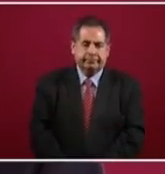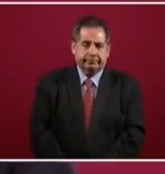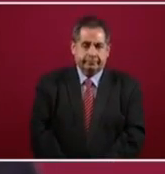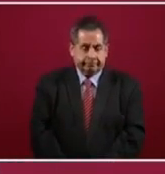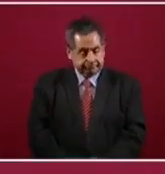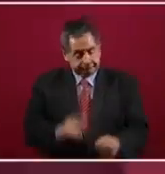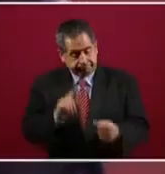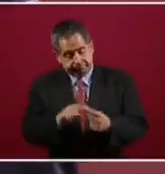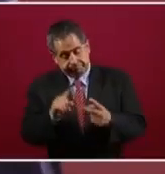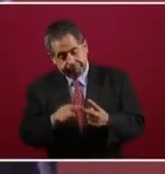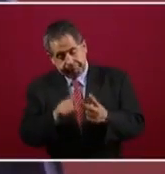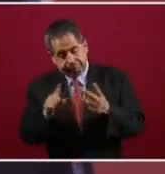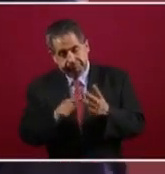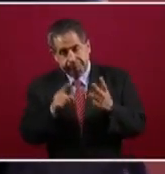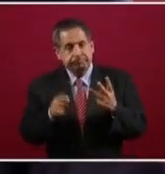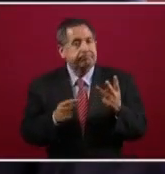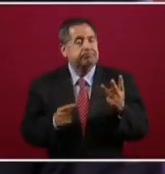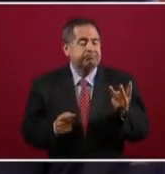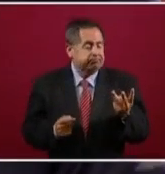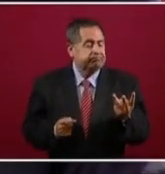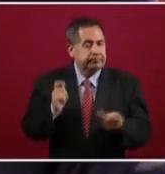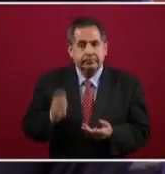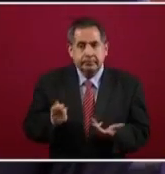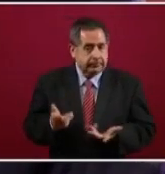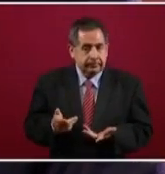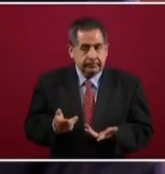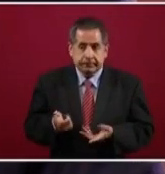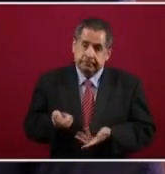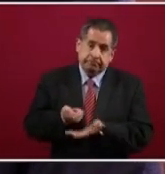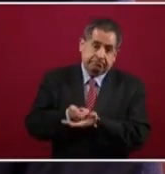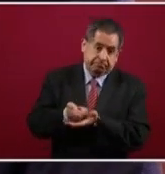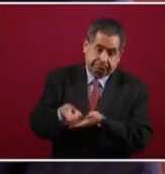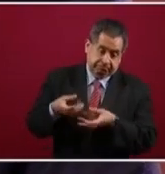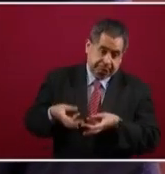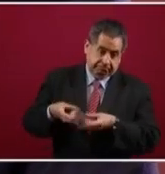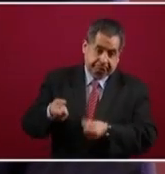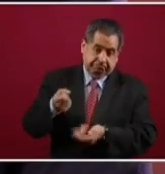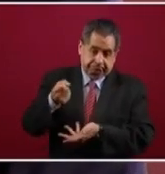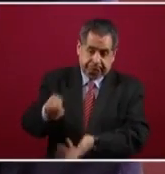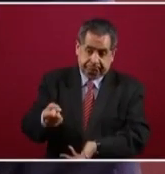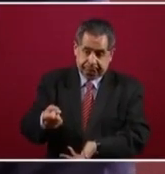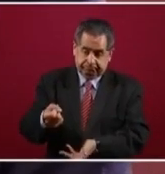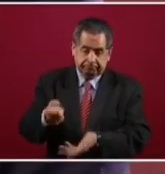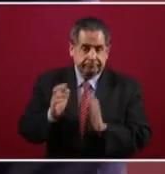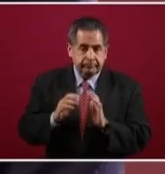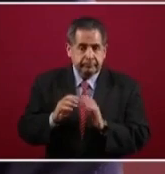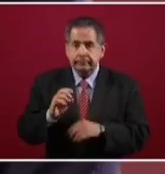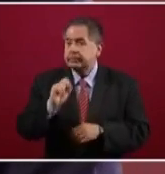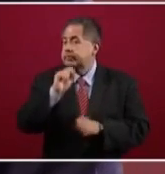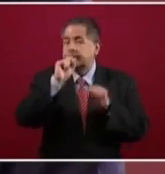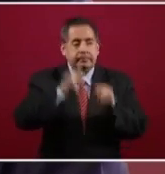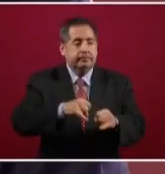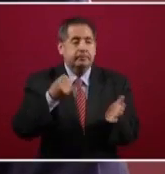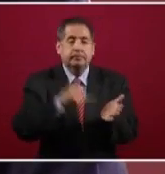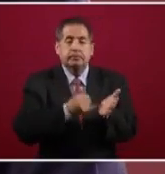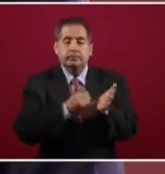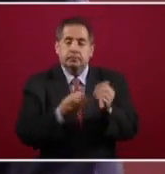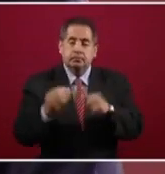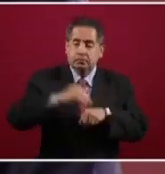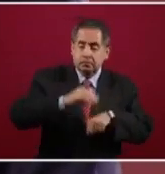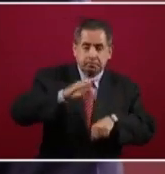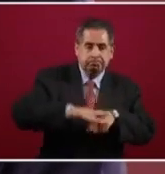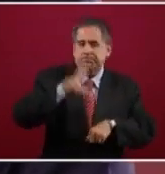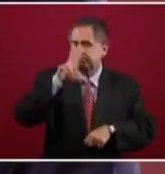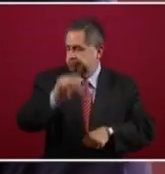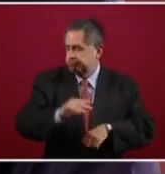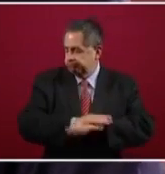Todo eso se tiene que financiar sin aumentar impuestos.